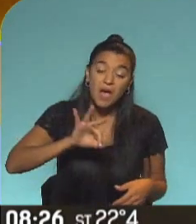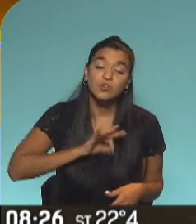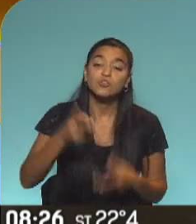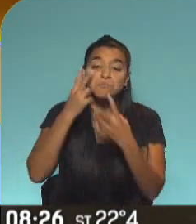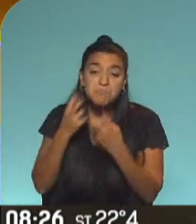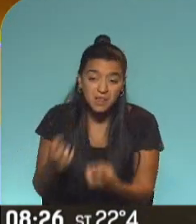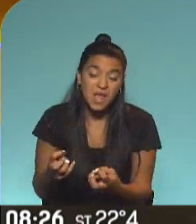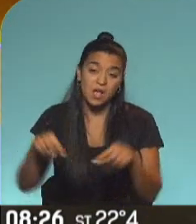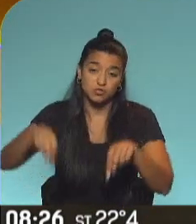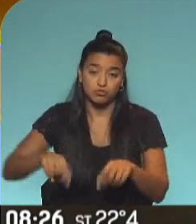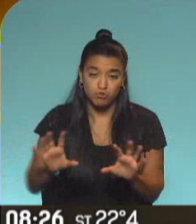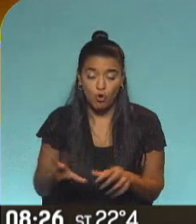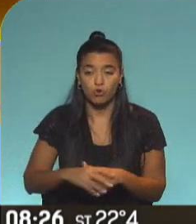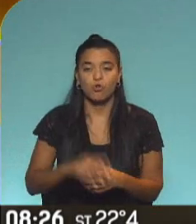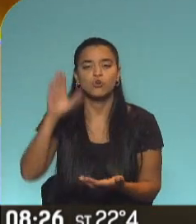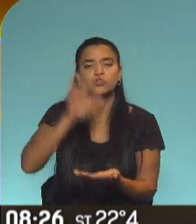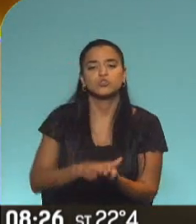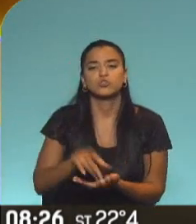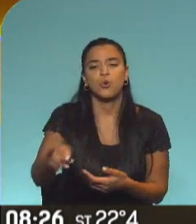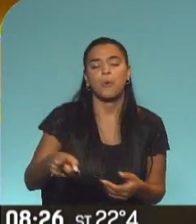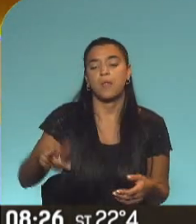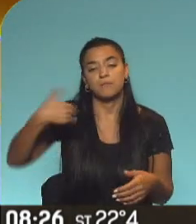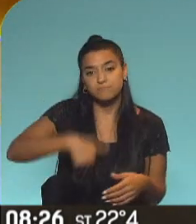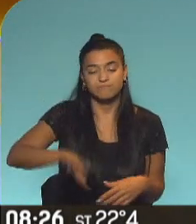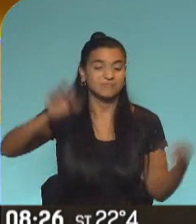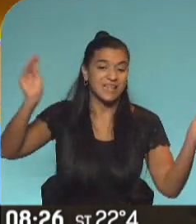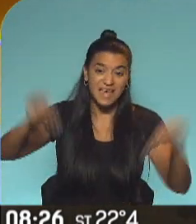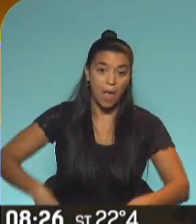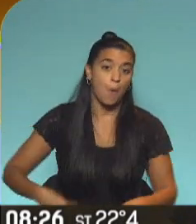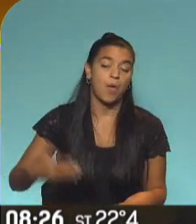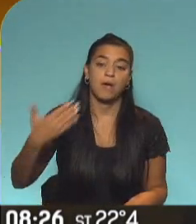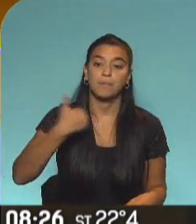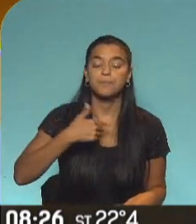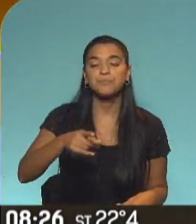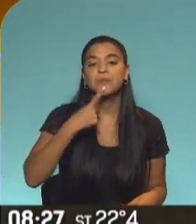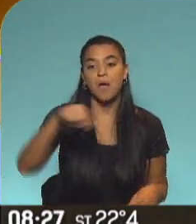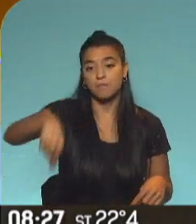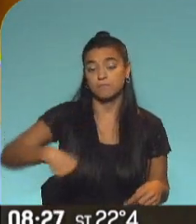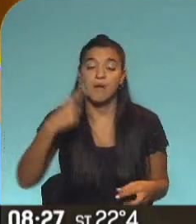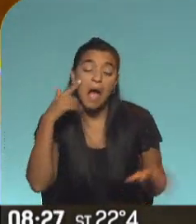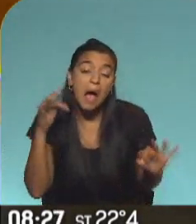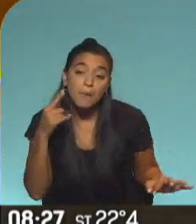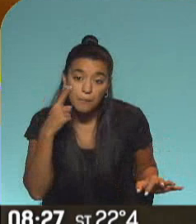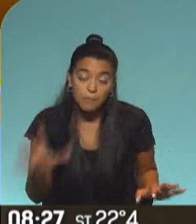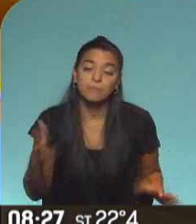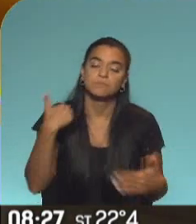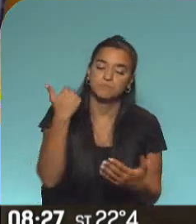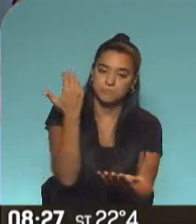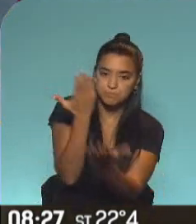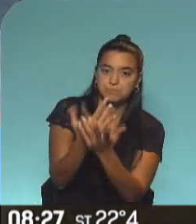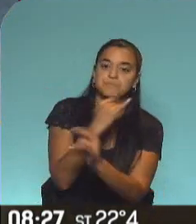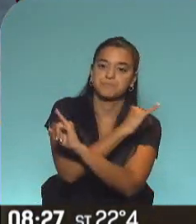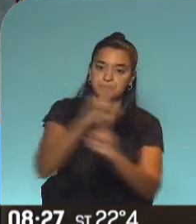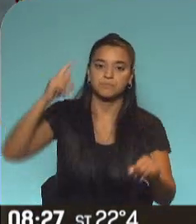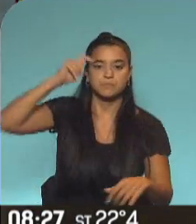causa que tiene que ver con la eventual quiebra del Correo Argentino está en una etapa de definición. Ya hubo un pronunciamiento por parte